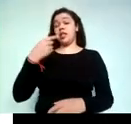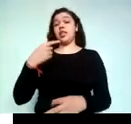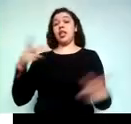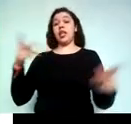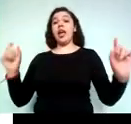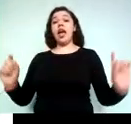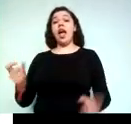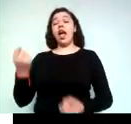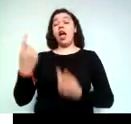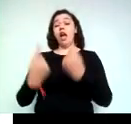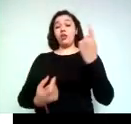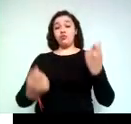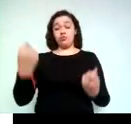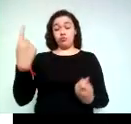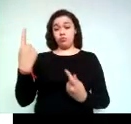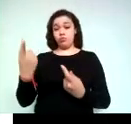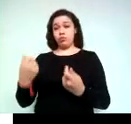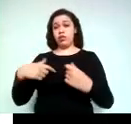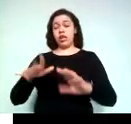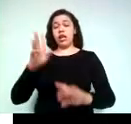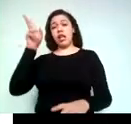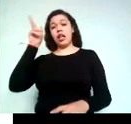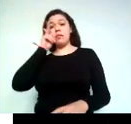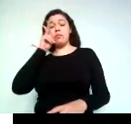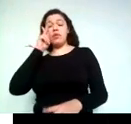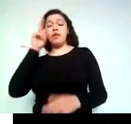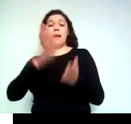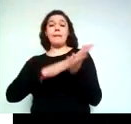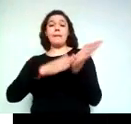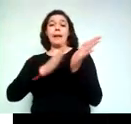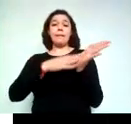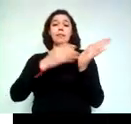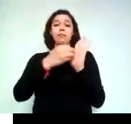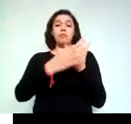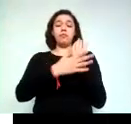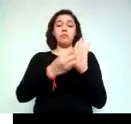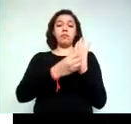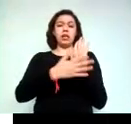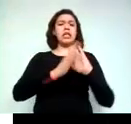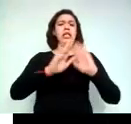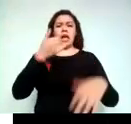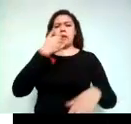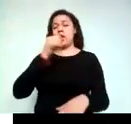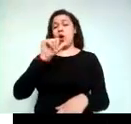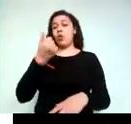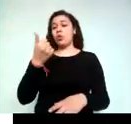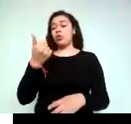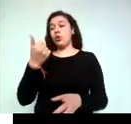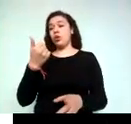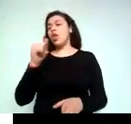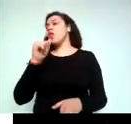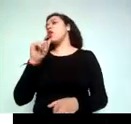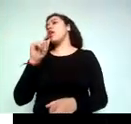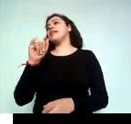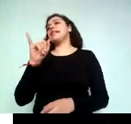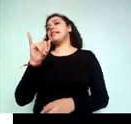casos, con la evidencia documental será suficiente, pero en otros casos sí pueden